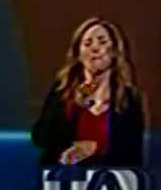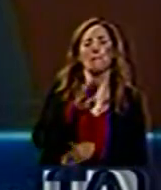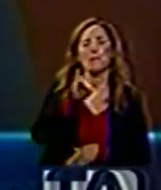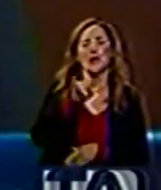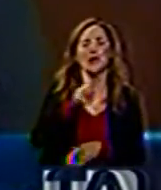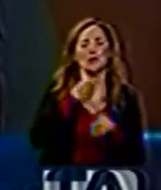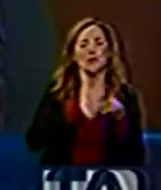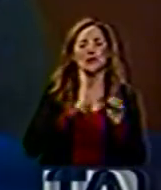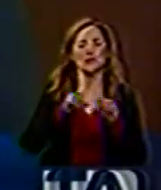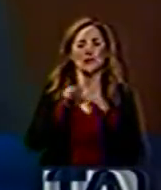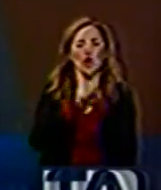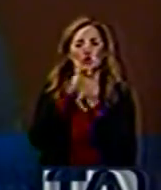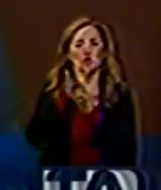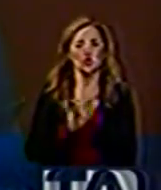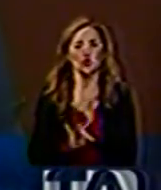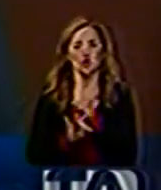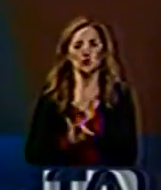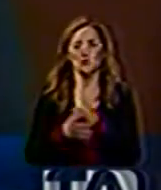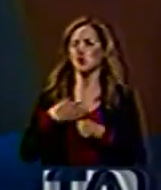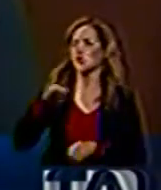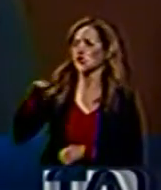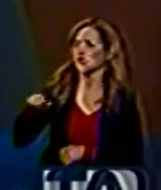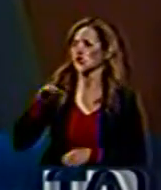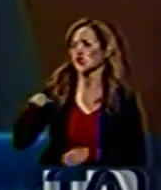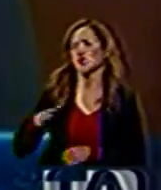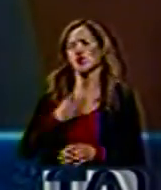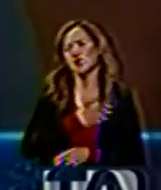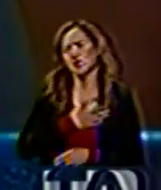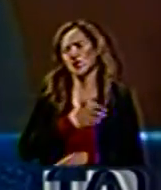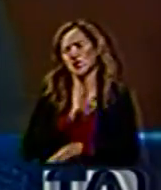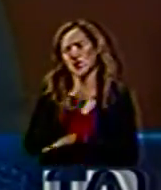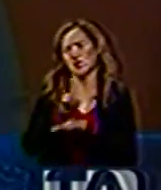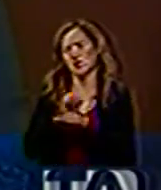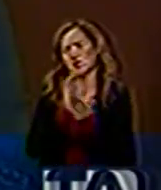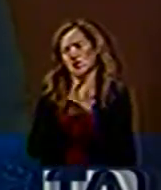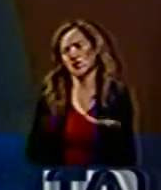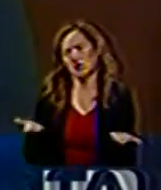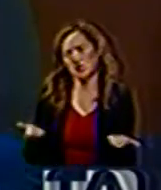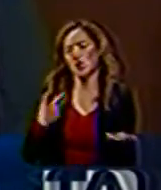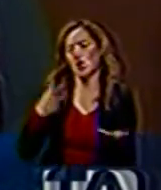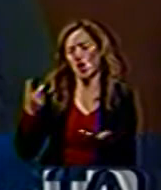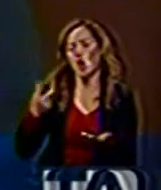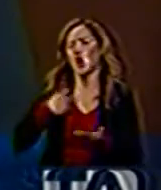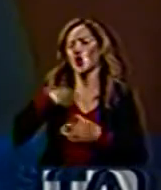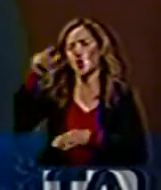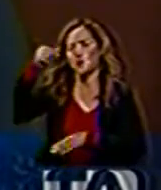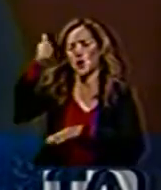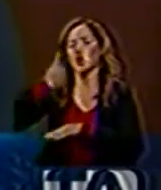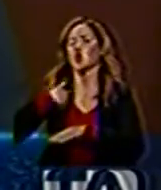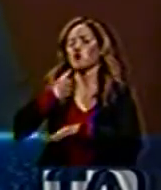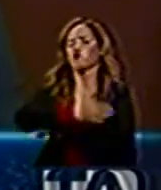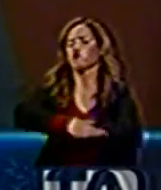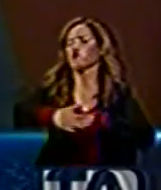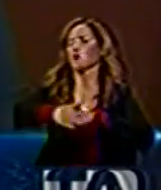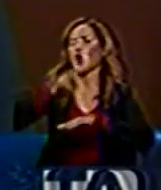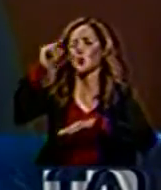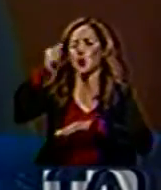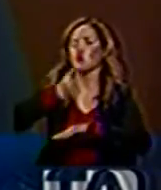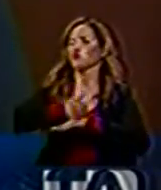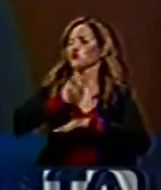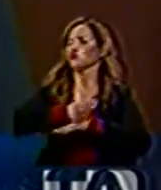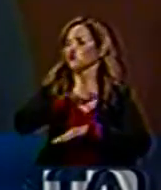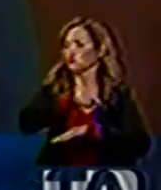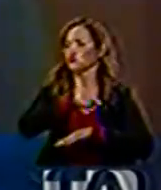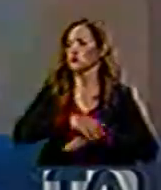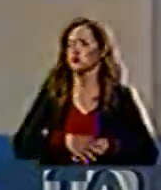del año 2018, de forma reiterada, amenazó con forjar esta denuncia si no cedíamos a la